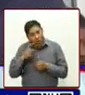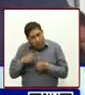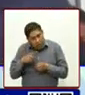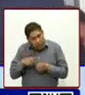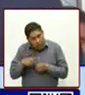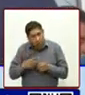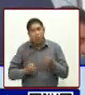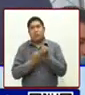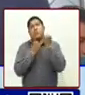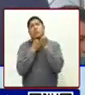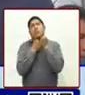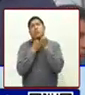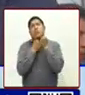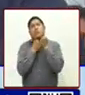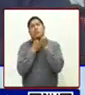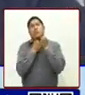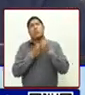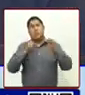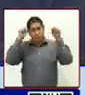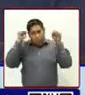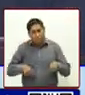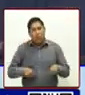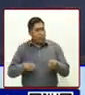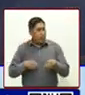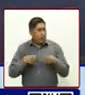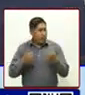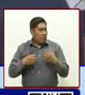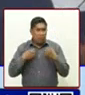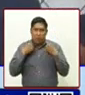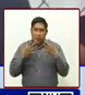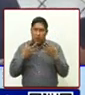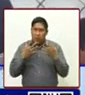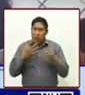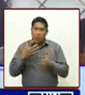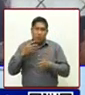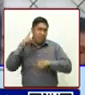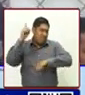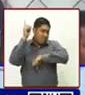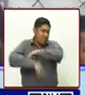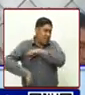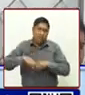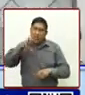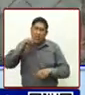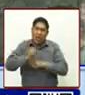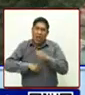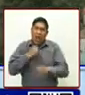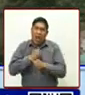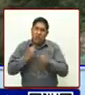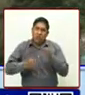y nos puedan colaborar para que se le pueda dar la sentencia de 30 años.